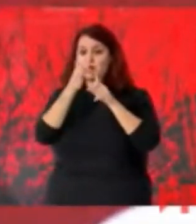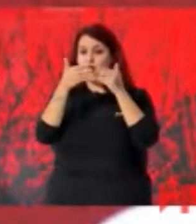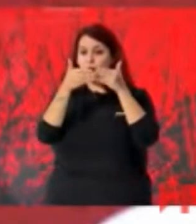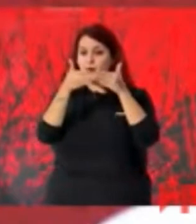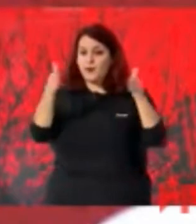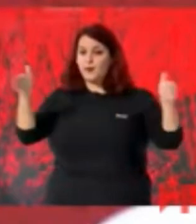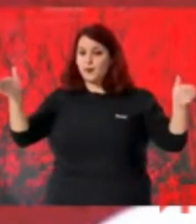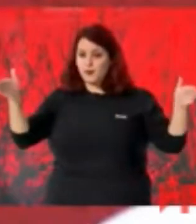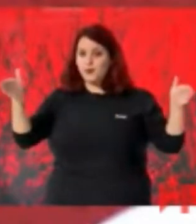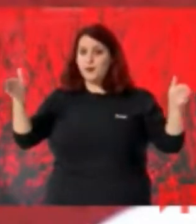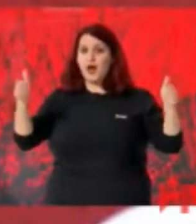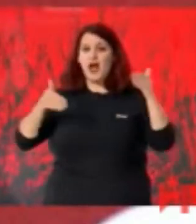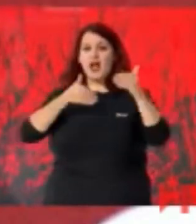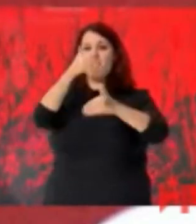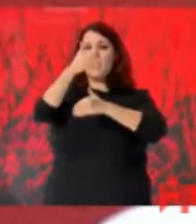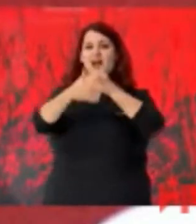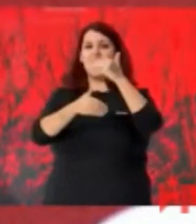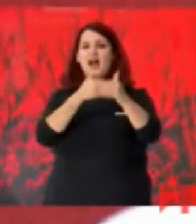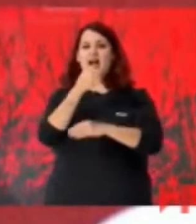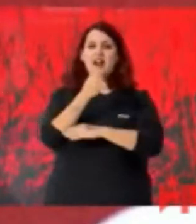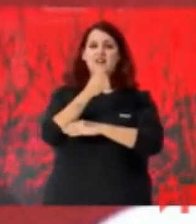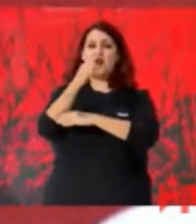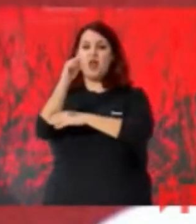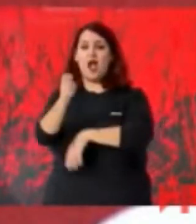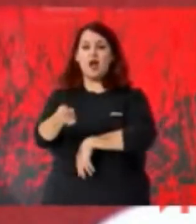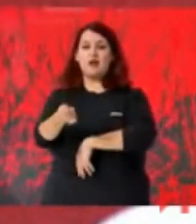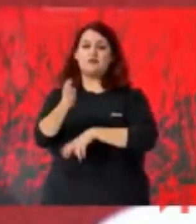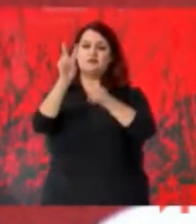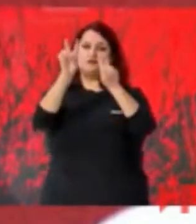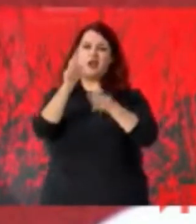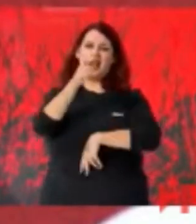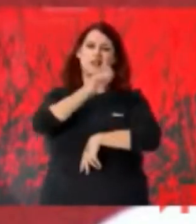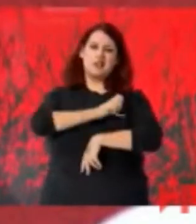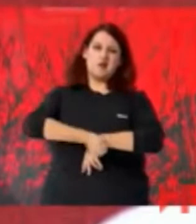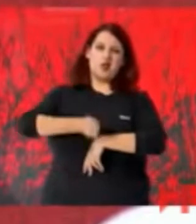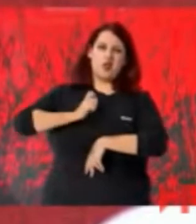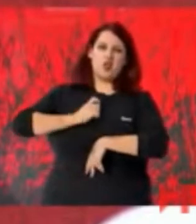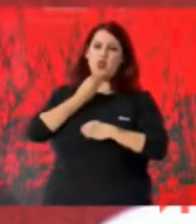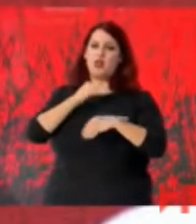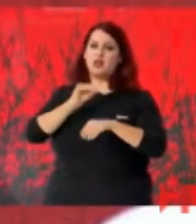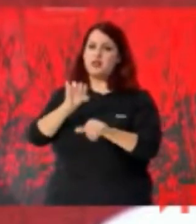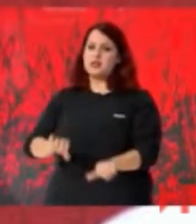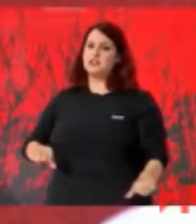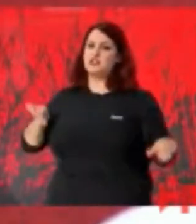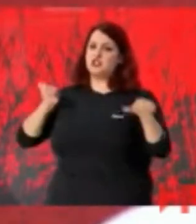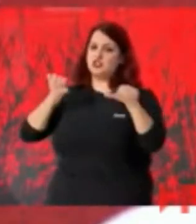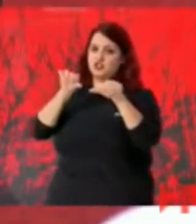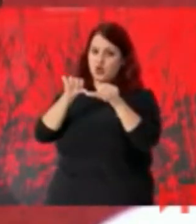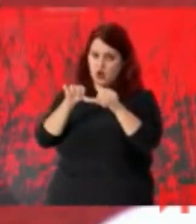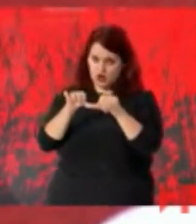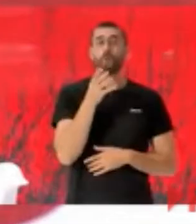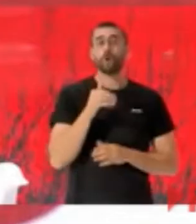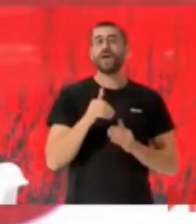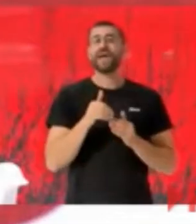a esa abolición y al final de la esclavitud y de la dominación histórica que ha supuesto la